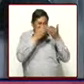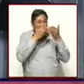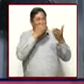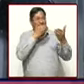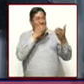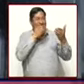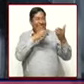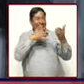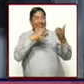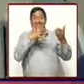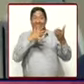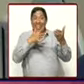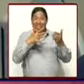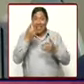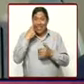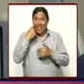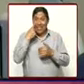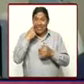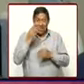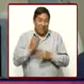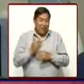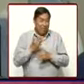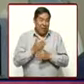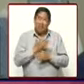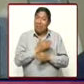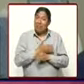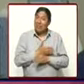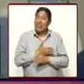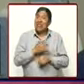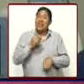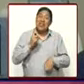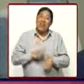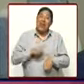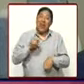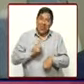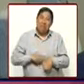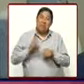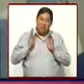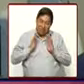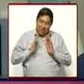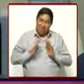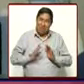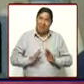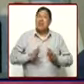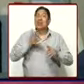Sí. Con los días vas a ir recuperando, ¿no? Sí, con el tiempo yo creo que voy a estar